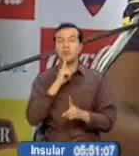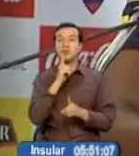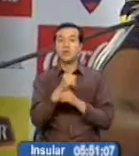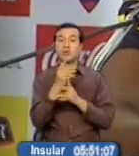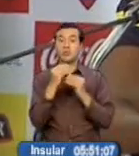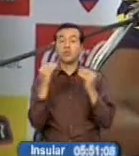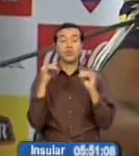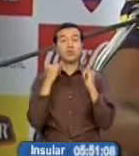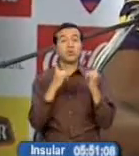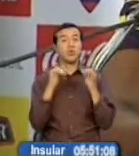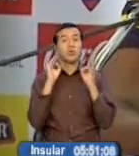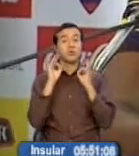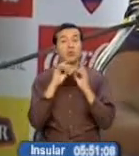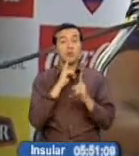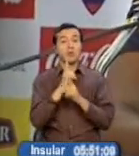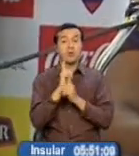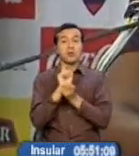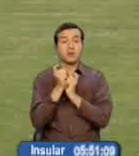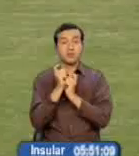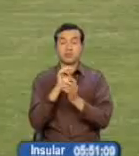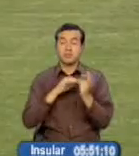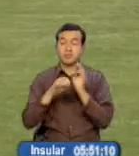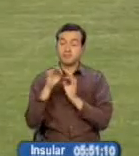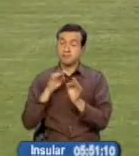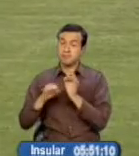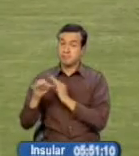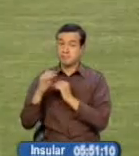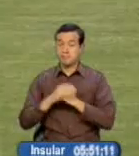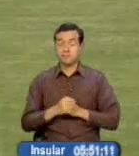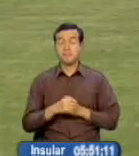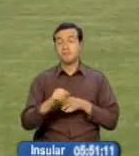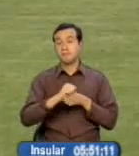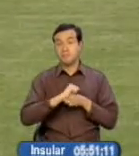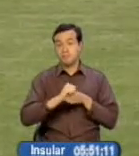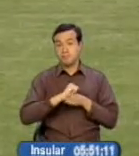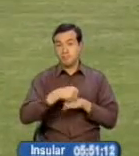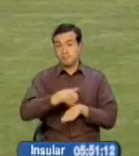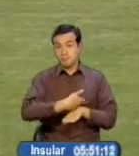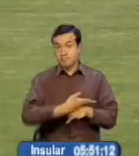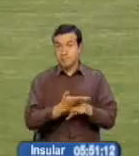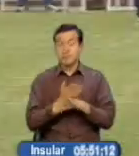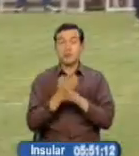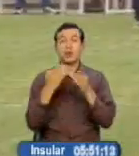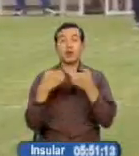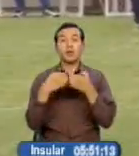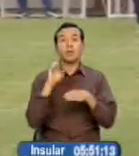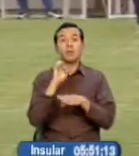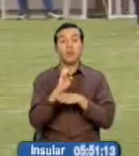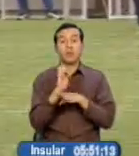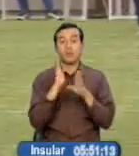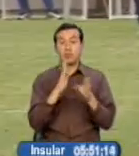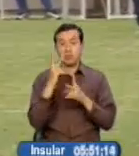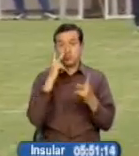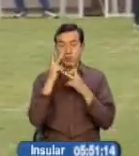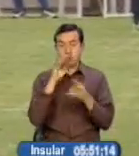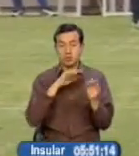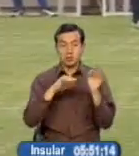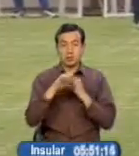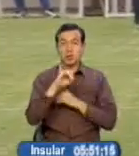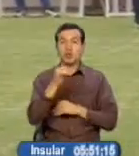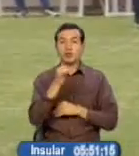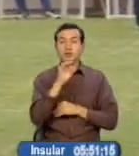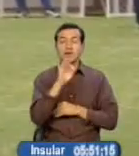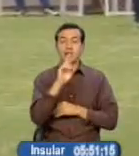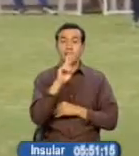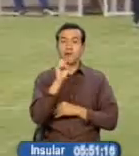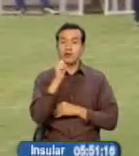buenos jugadores que lo van a reemplazar. En el entrenamiento de esta jornada, la Tri priorizó la búsqueda de reemplazantes para Jefferson Montero